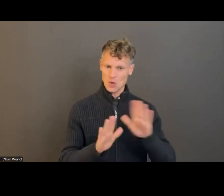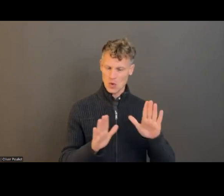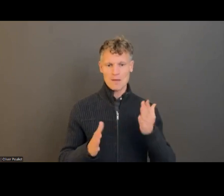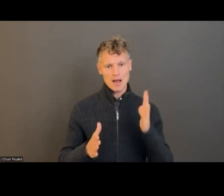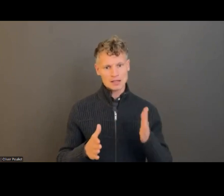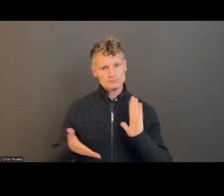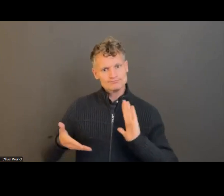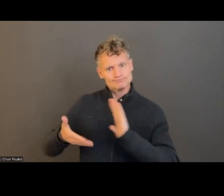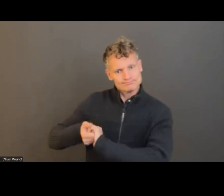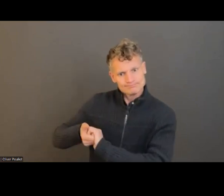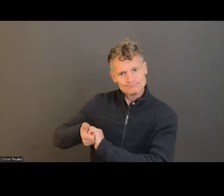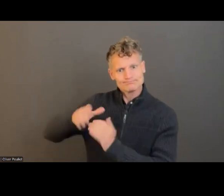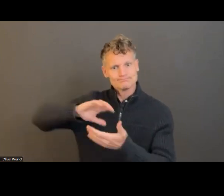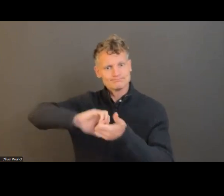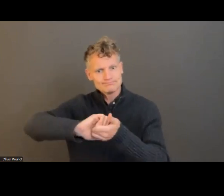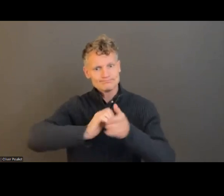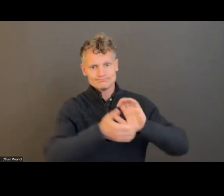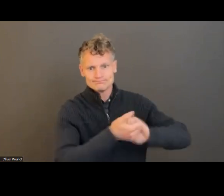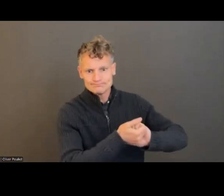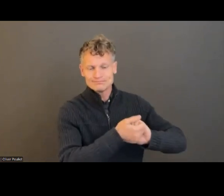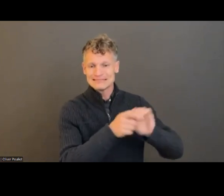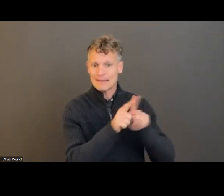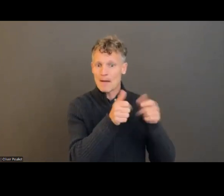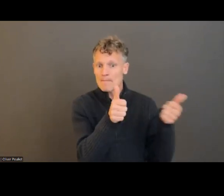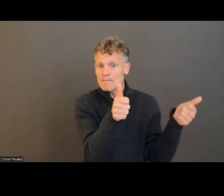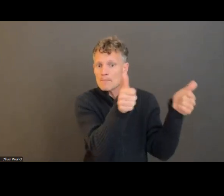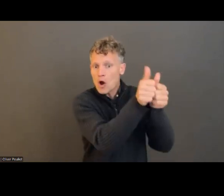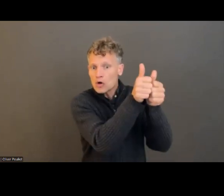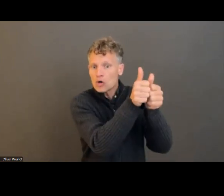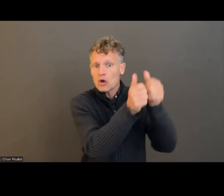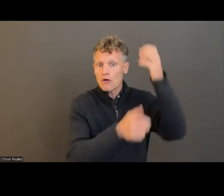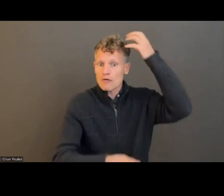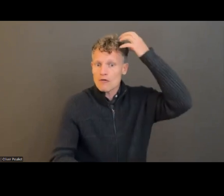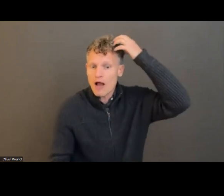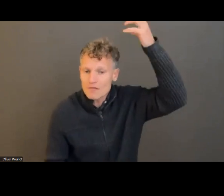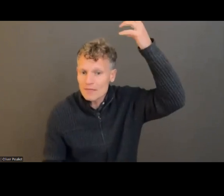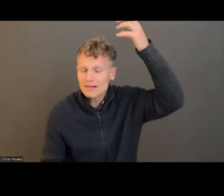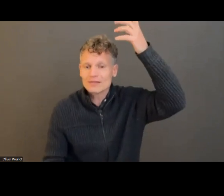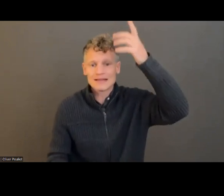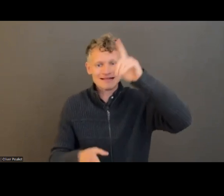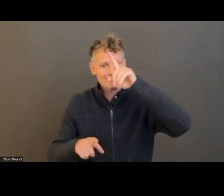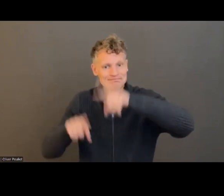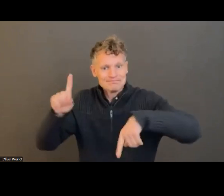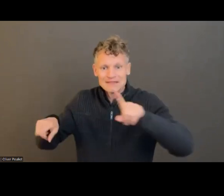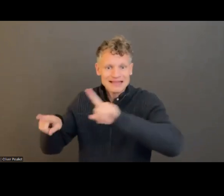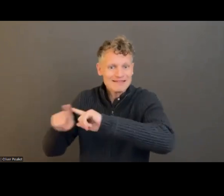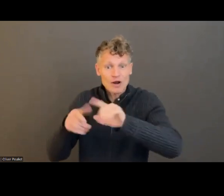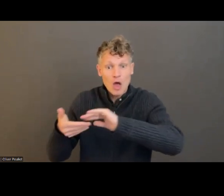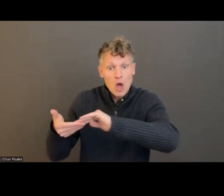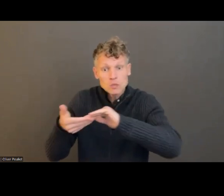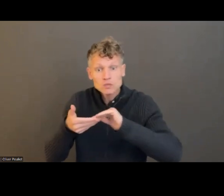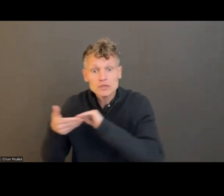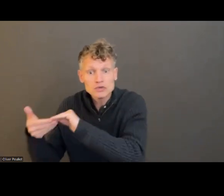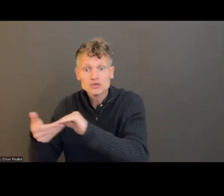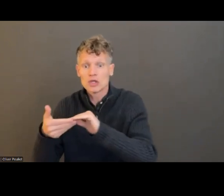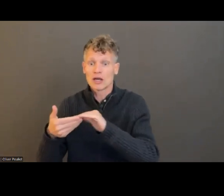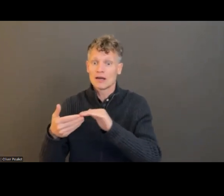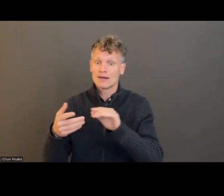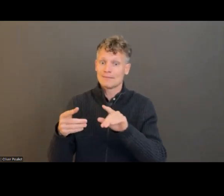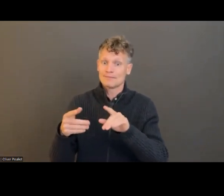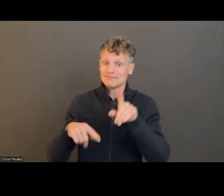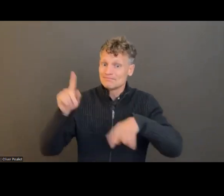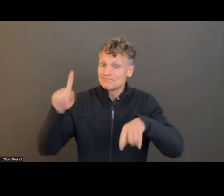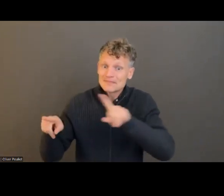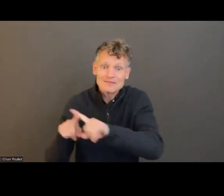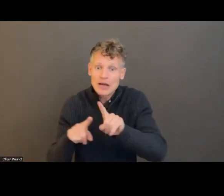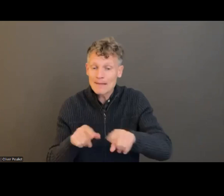con los gobiernos, con los aliados, con las partes interesadas, los donantes y las comunidades para avanzar la eliminación de